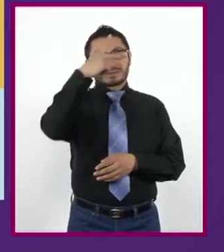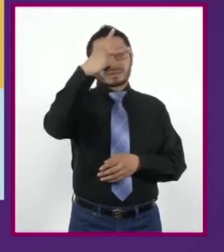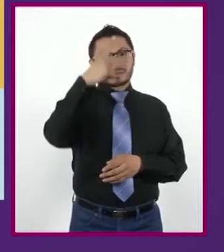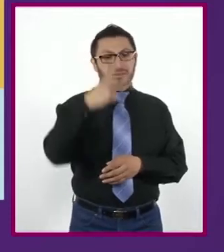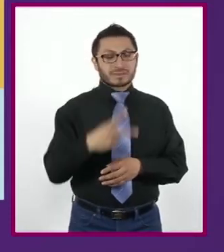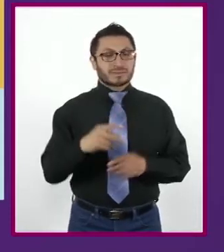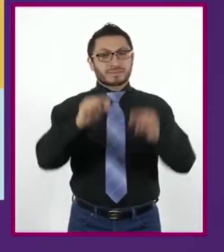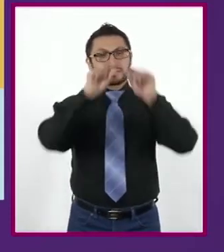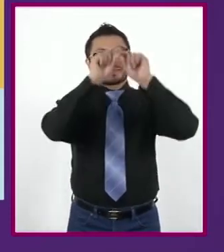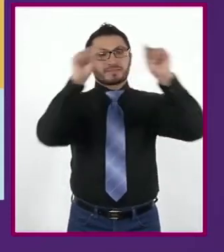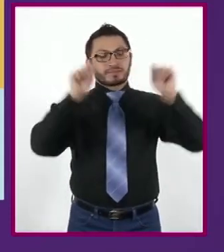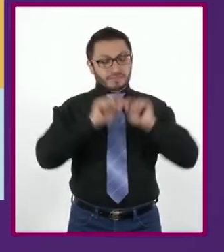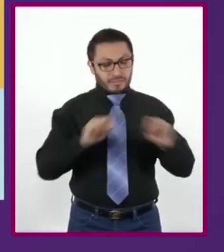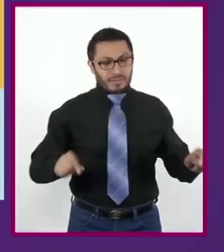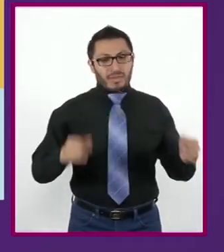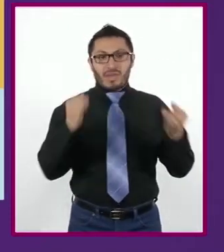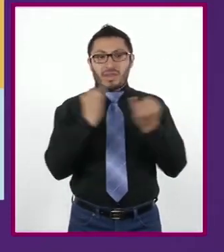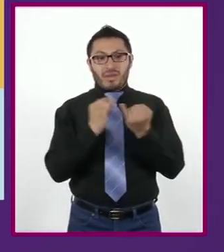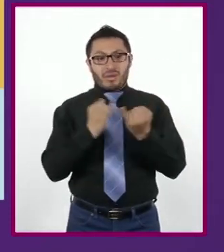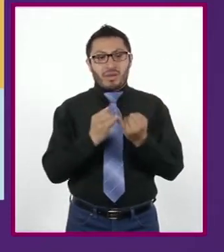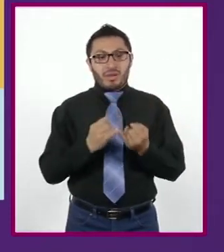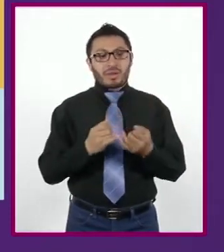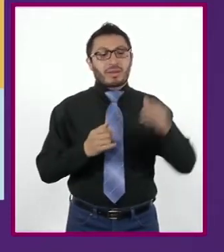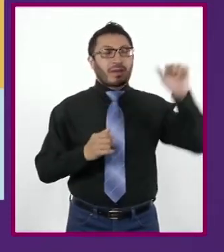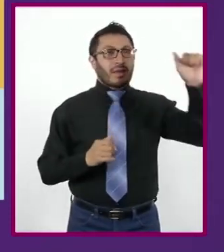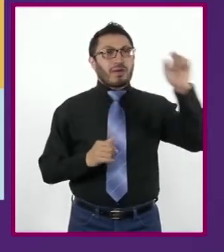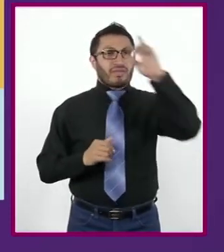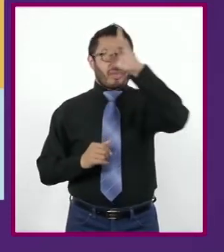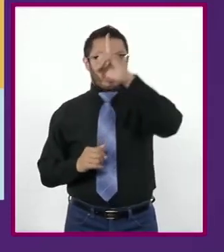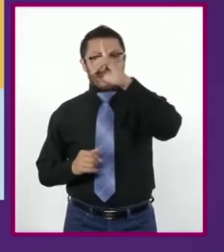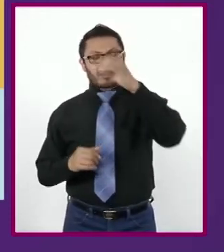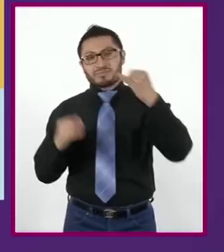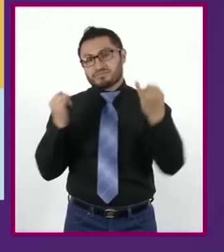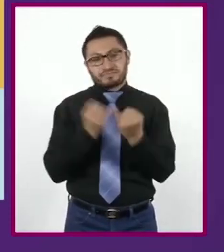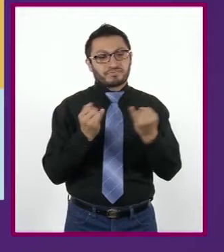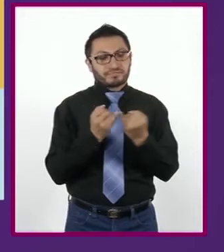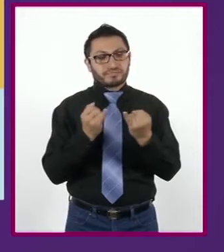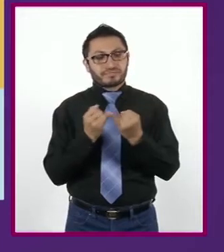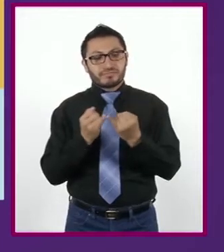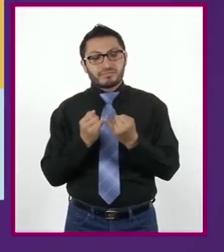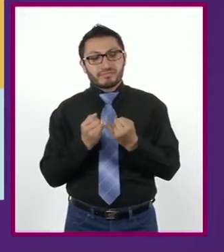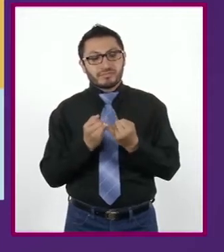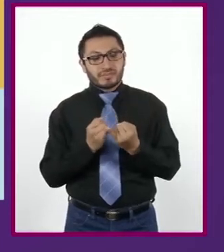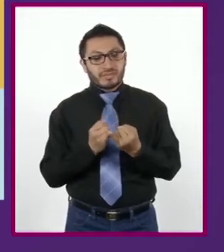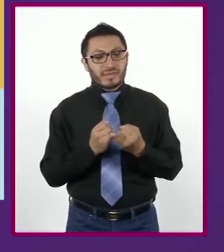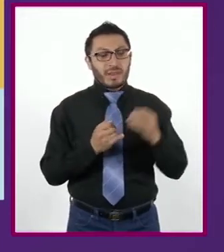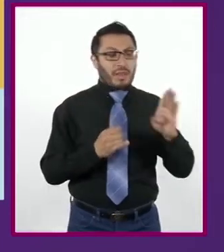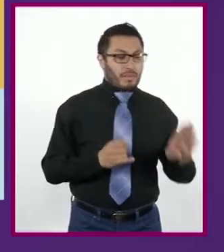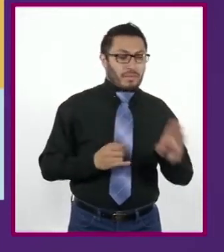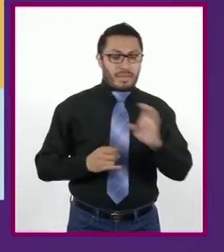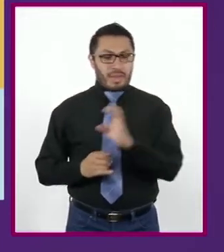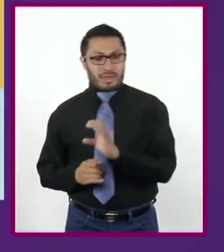lados paralelos. AD es paralelo con BC.